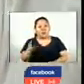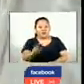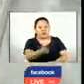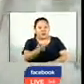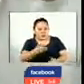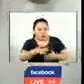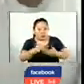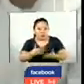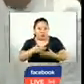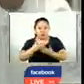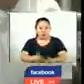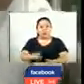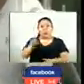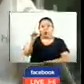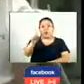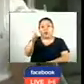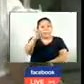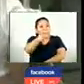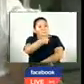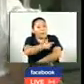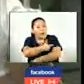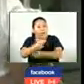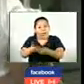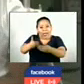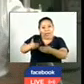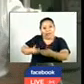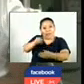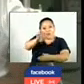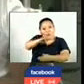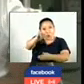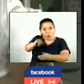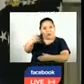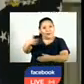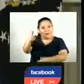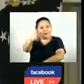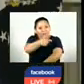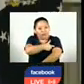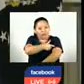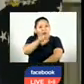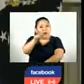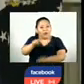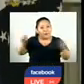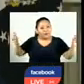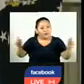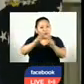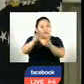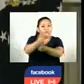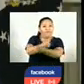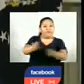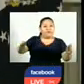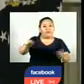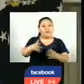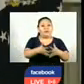reciban al menos una dosis de la vacuna antes del 4 de julio cuando Estados Unidos celebra su independencia